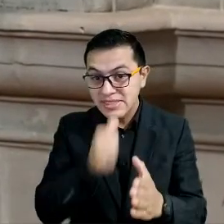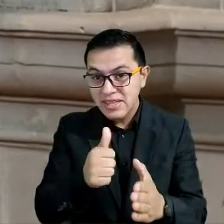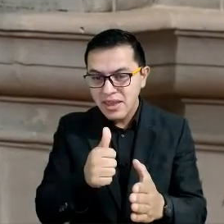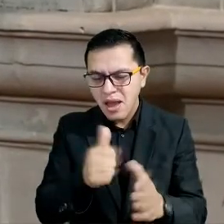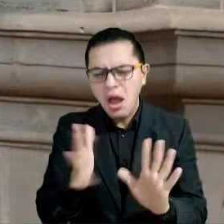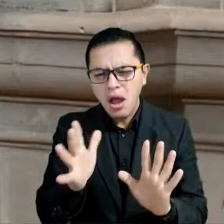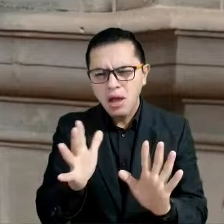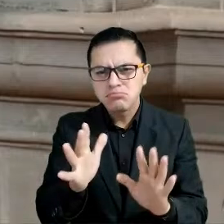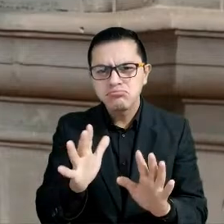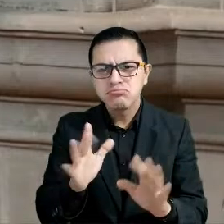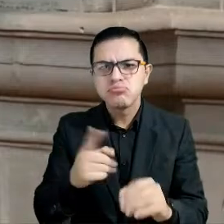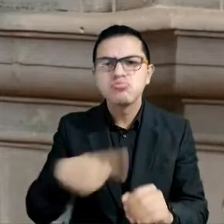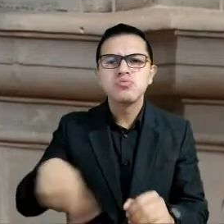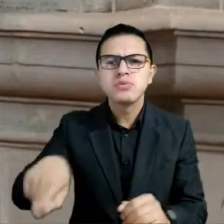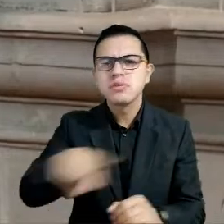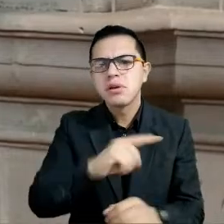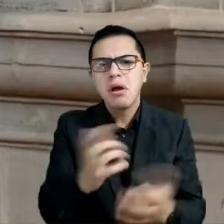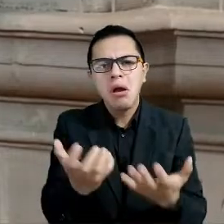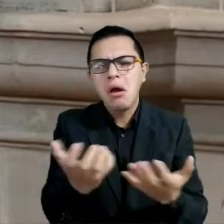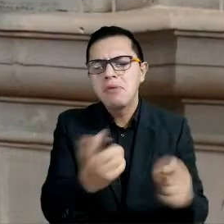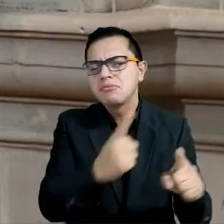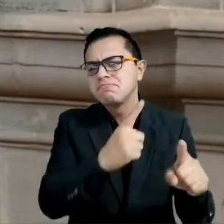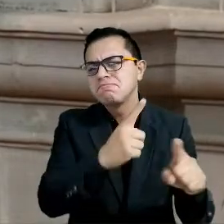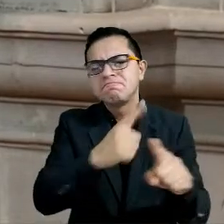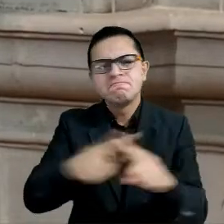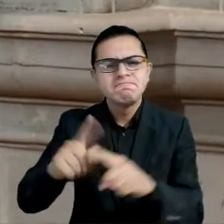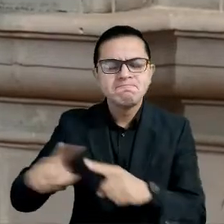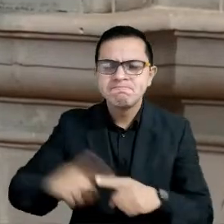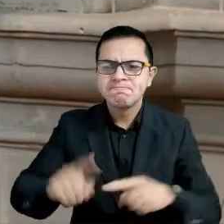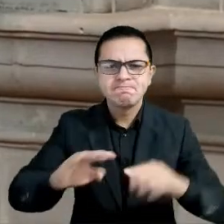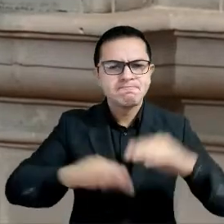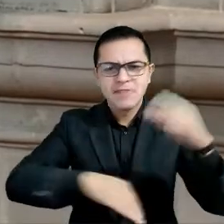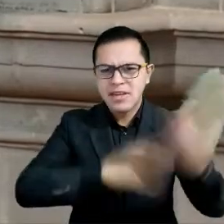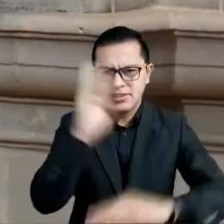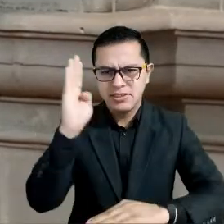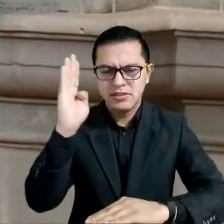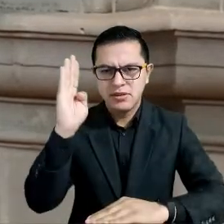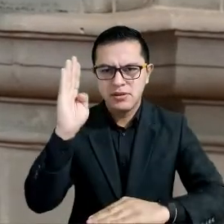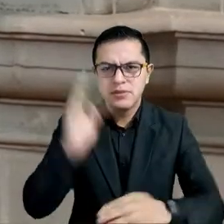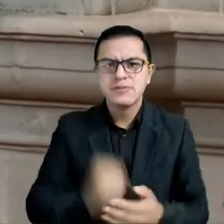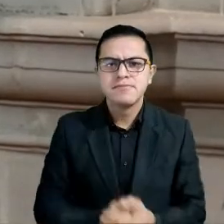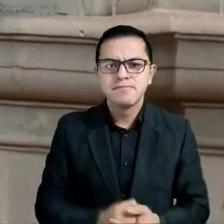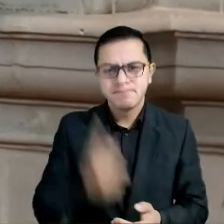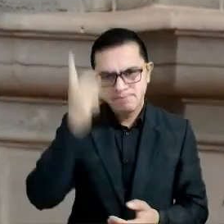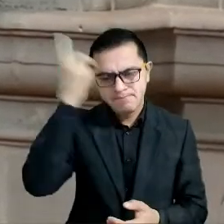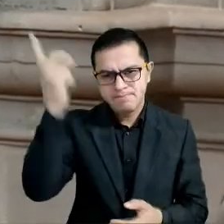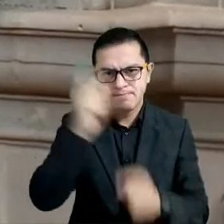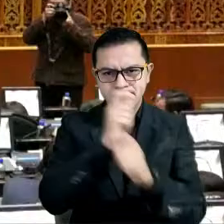todos en cualquier ámbito de vida donde ustedes vayan a estar. Que Dios los bendiga, muchas gracias.